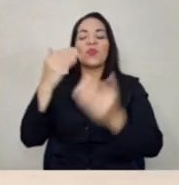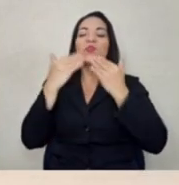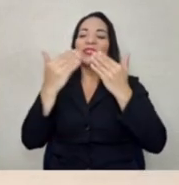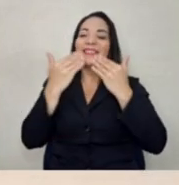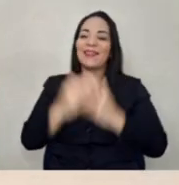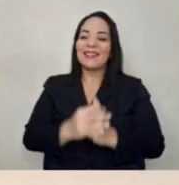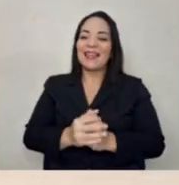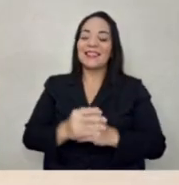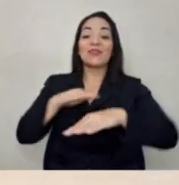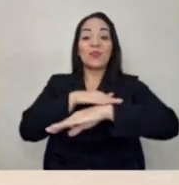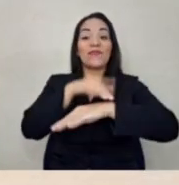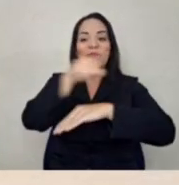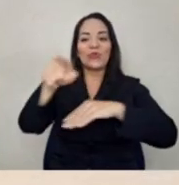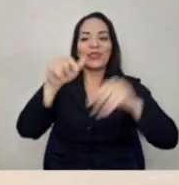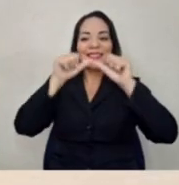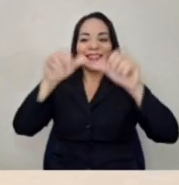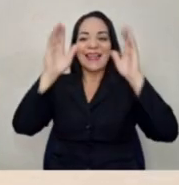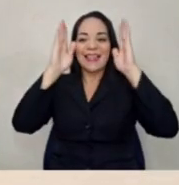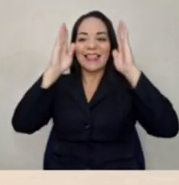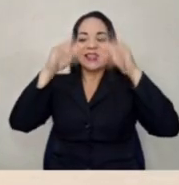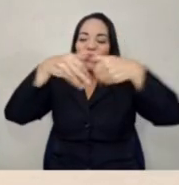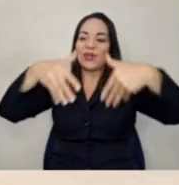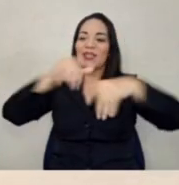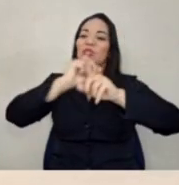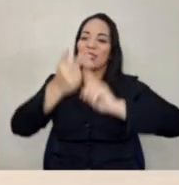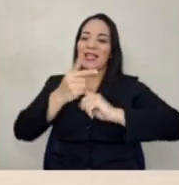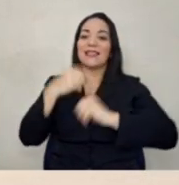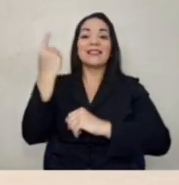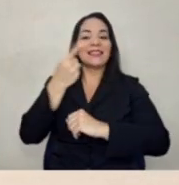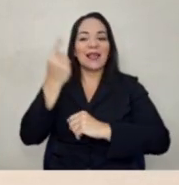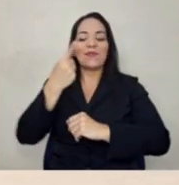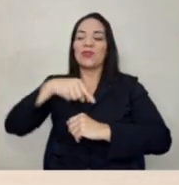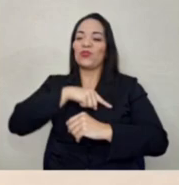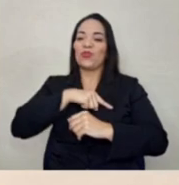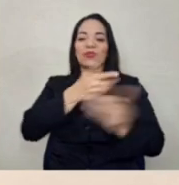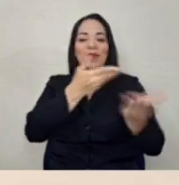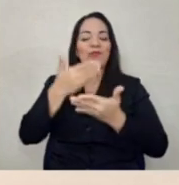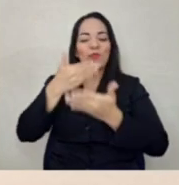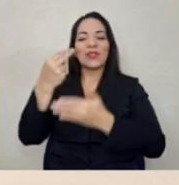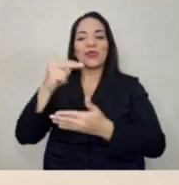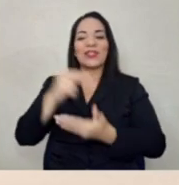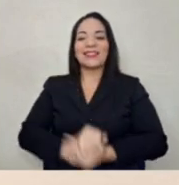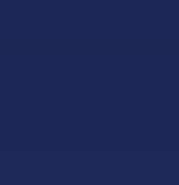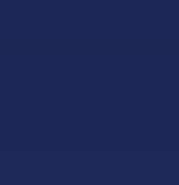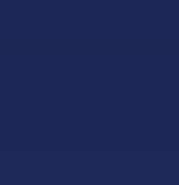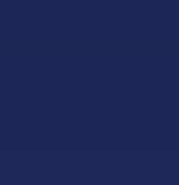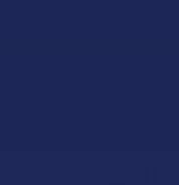gracias y por favor sigan atentos a nuestras redes sociales porque siempre venimos con muy buenas noticias.